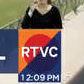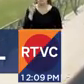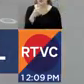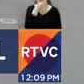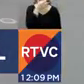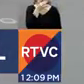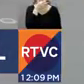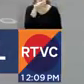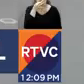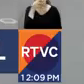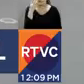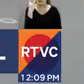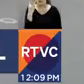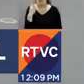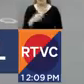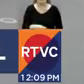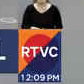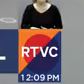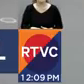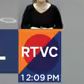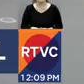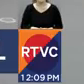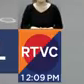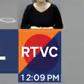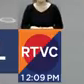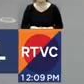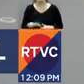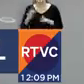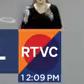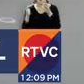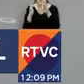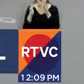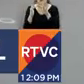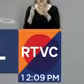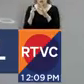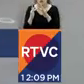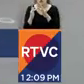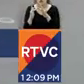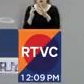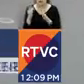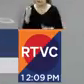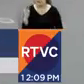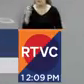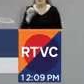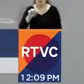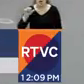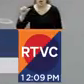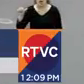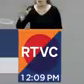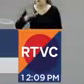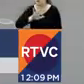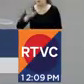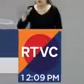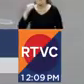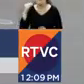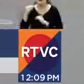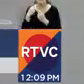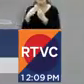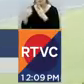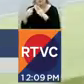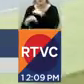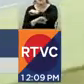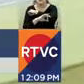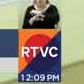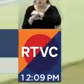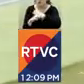el momento. Hemos tratado de contactar a las víctimas que se presentan desde la denuncia para hacer acompañamiento psicosocial y